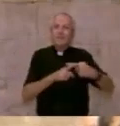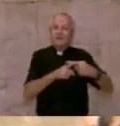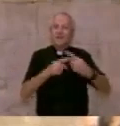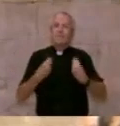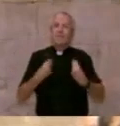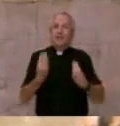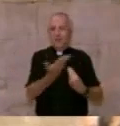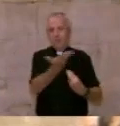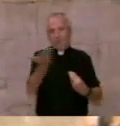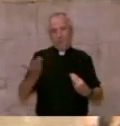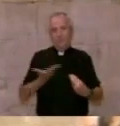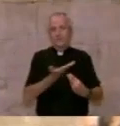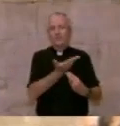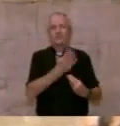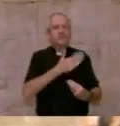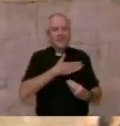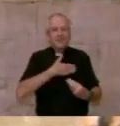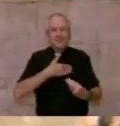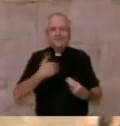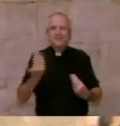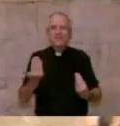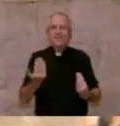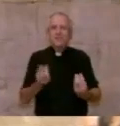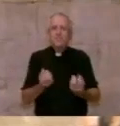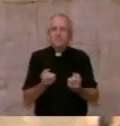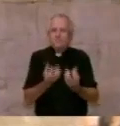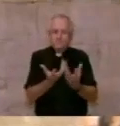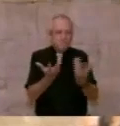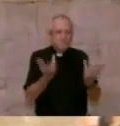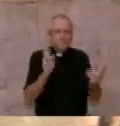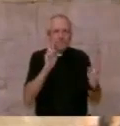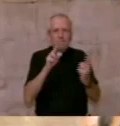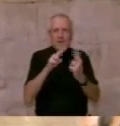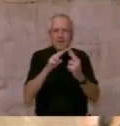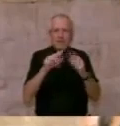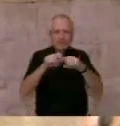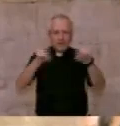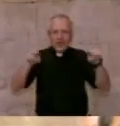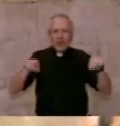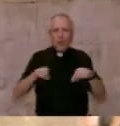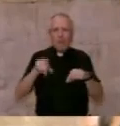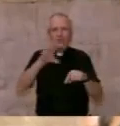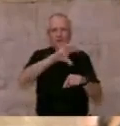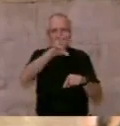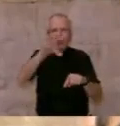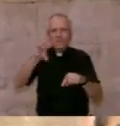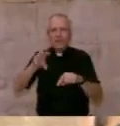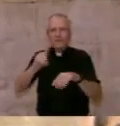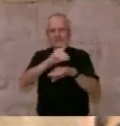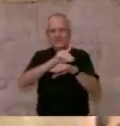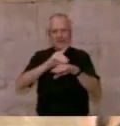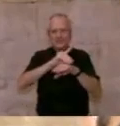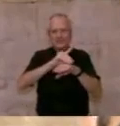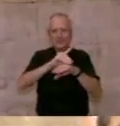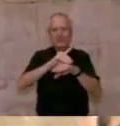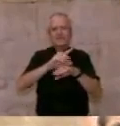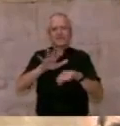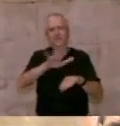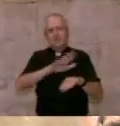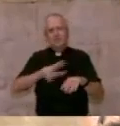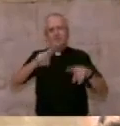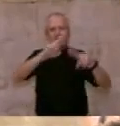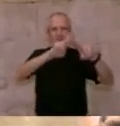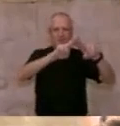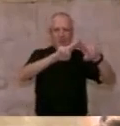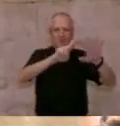vosotros, con el deseo de empaparme de cada una de las comarcas de la diócesis, las comarcas